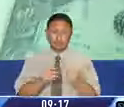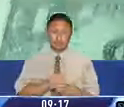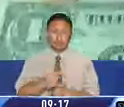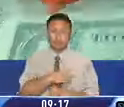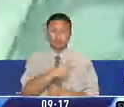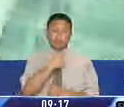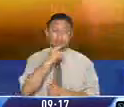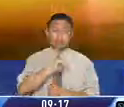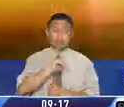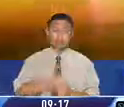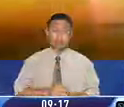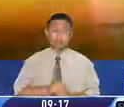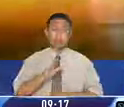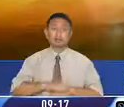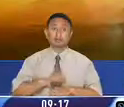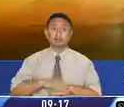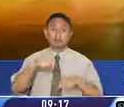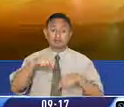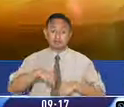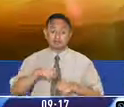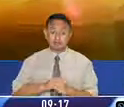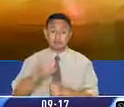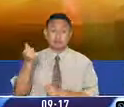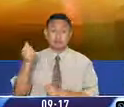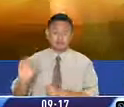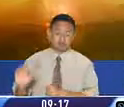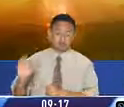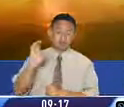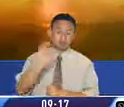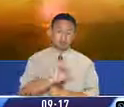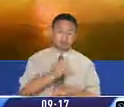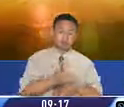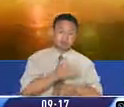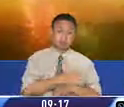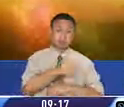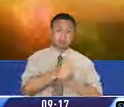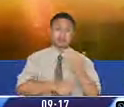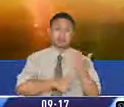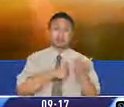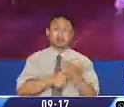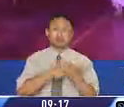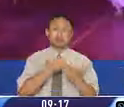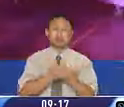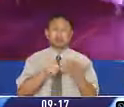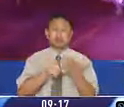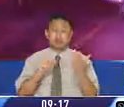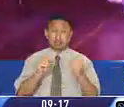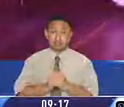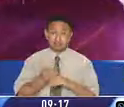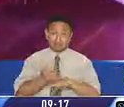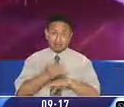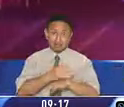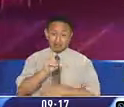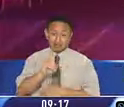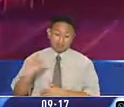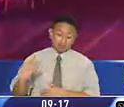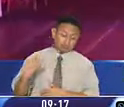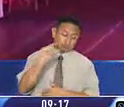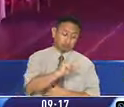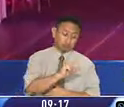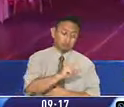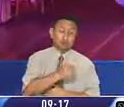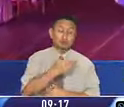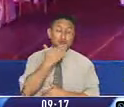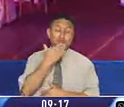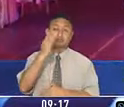Guarderas, sería por la interrupción en la asignación de fondos que recibían del Ministerio de Economía y Finanzas a través de la Casa de la